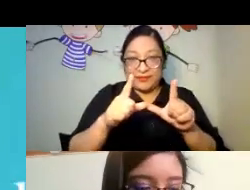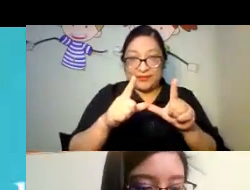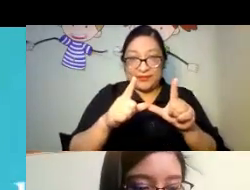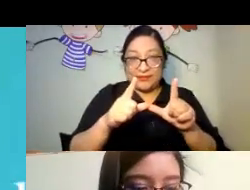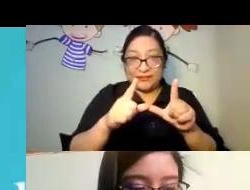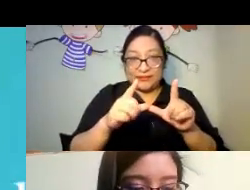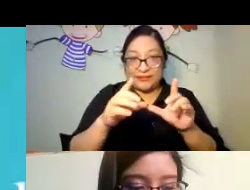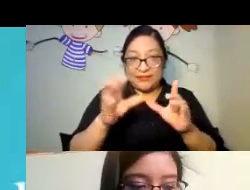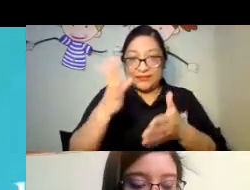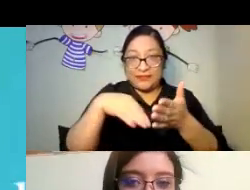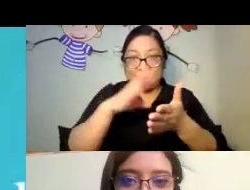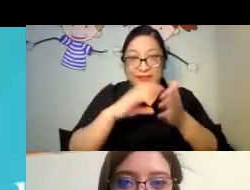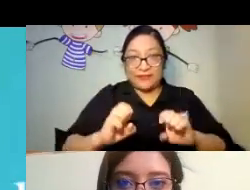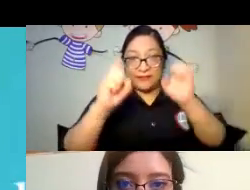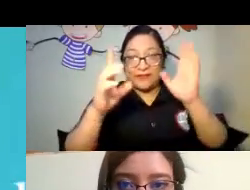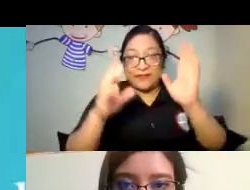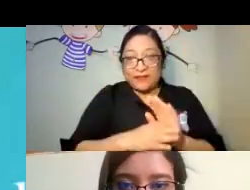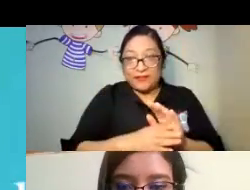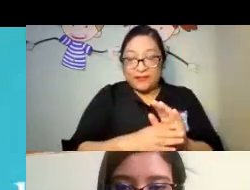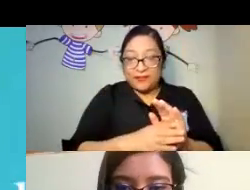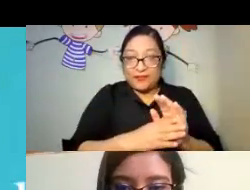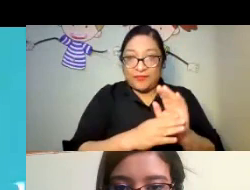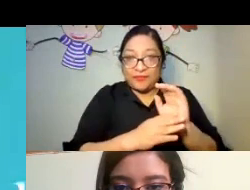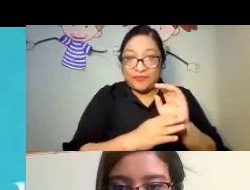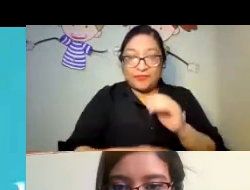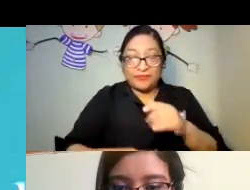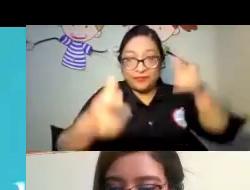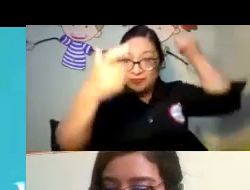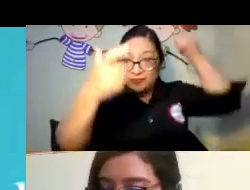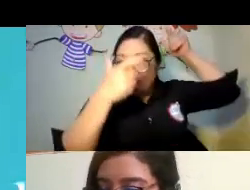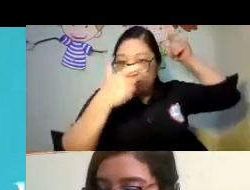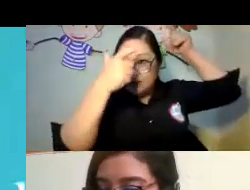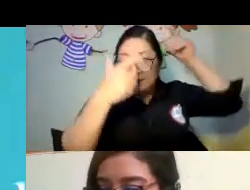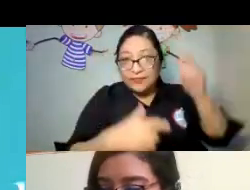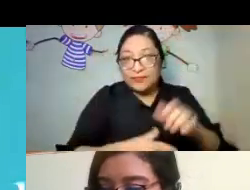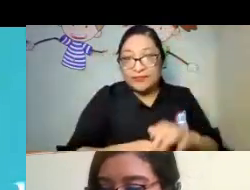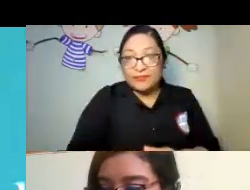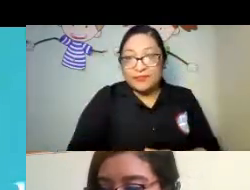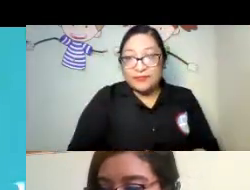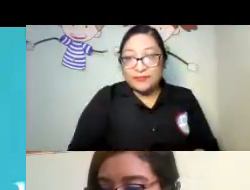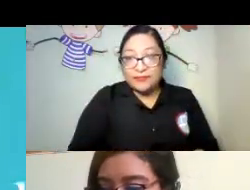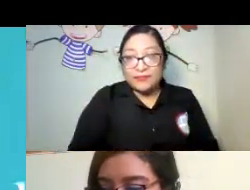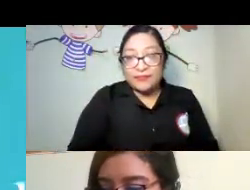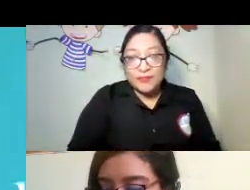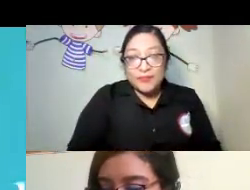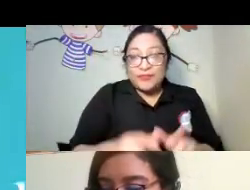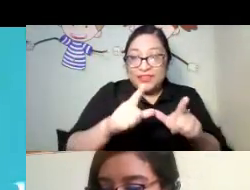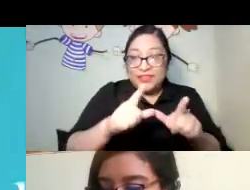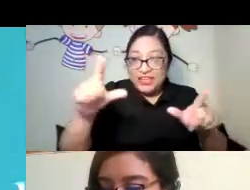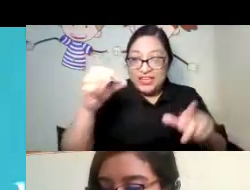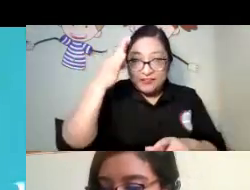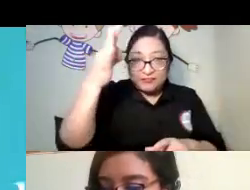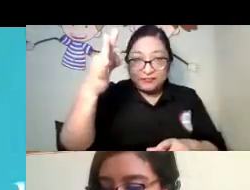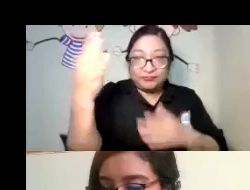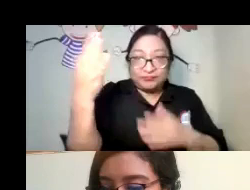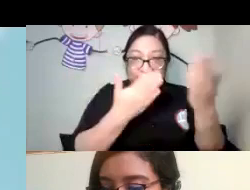Niños Sordos, Región de Occidente, doctora honoris causa, Elisa Molina de Escal. Línea de tiempo de los